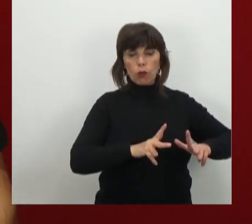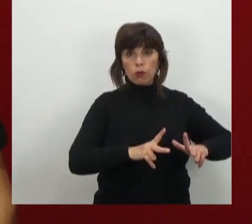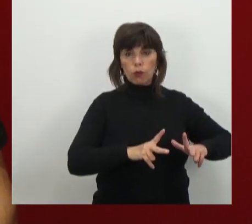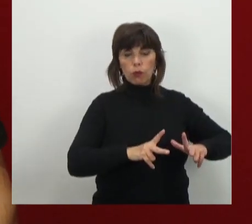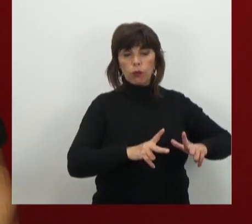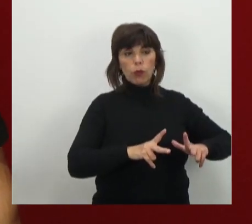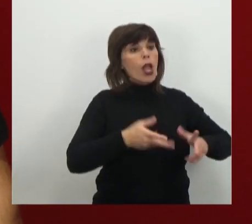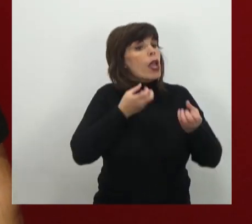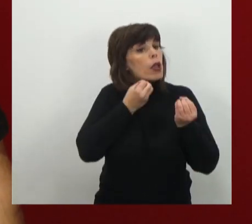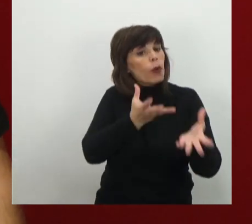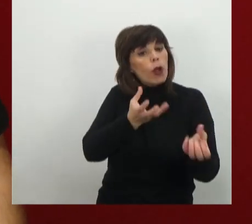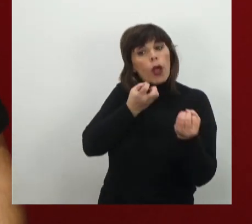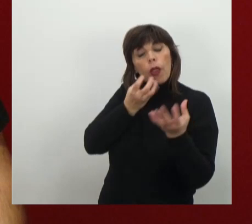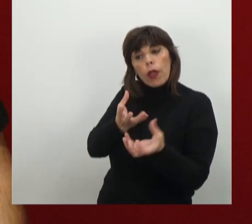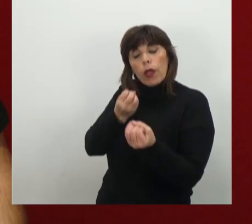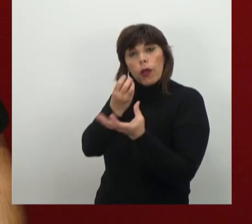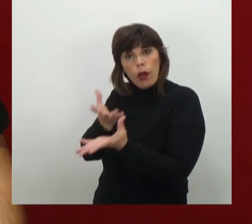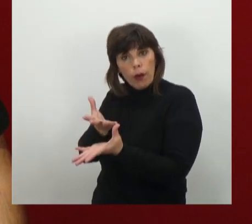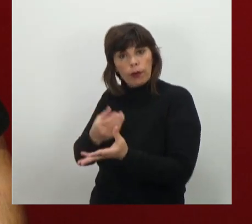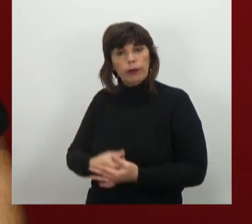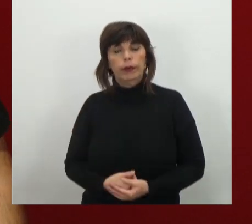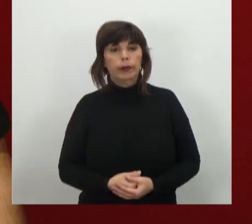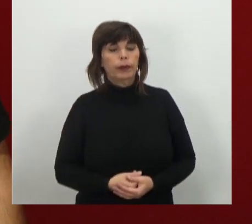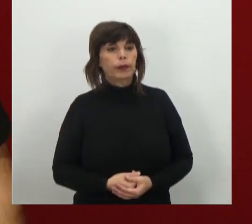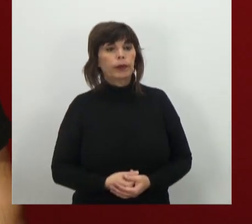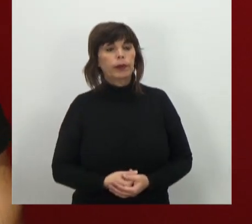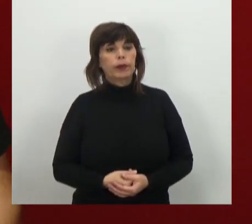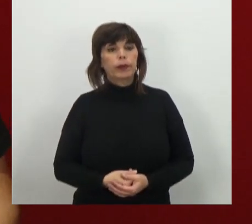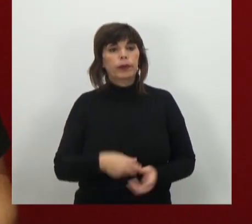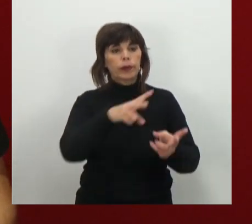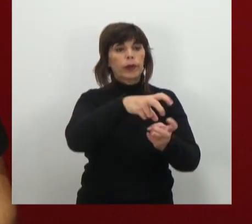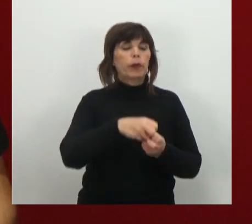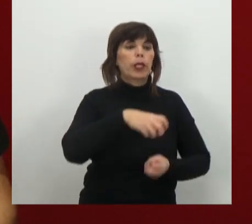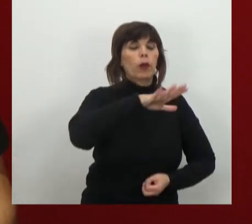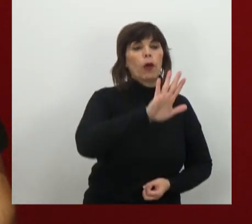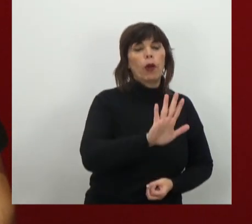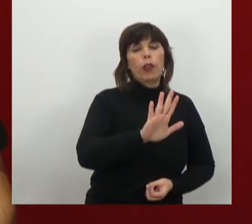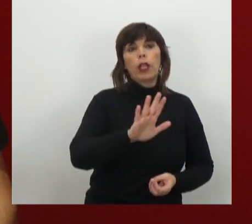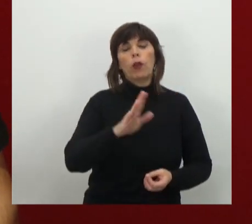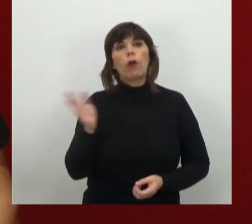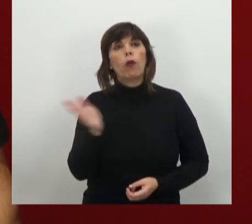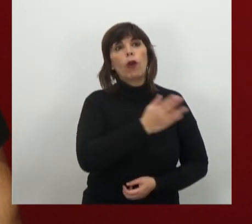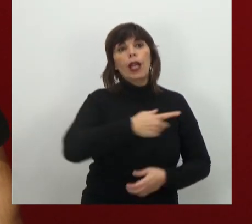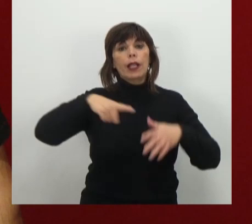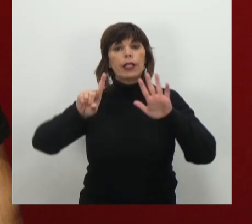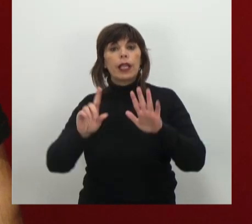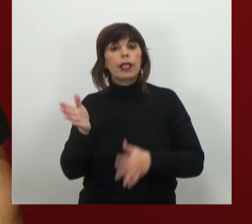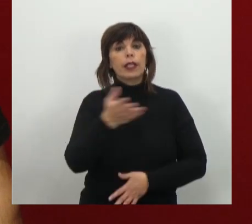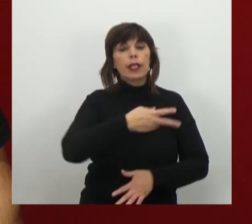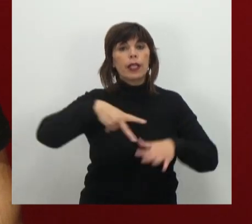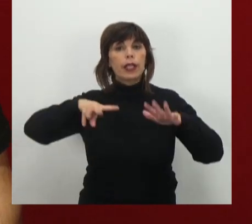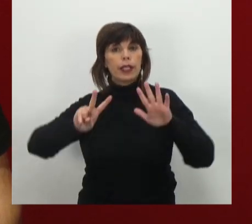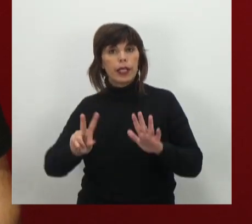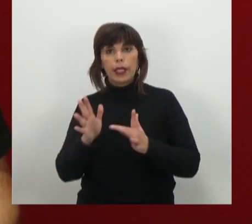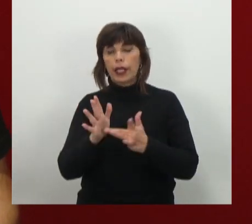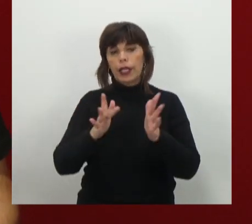se sentó a predicar. Y entre Mateo capítulo 5, 6 y 7, él